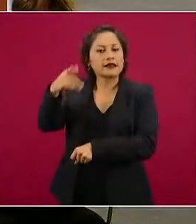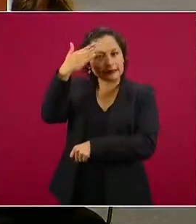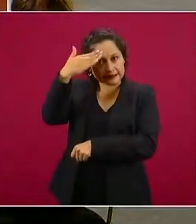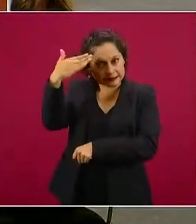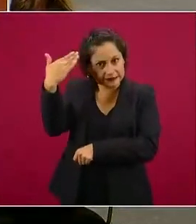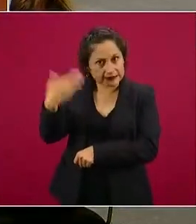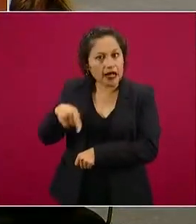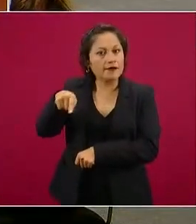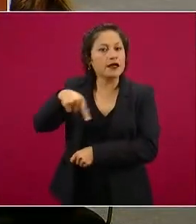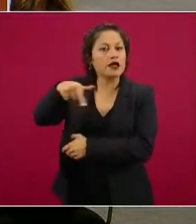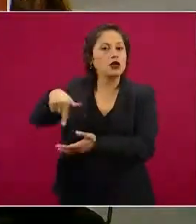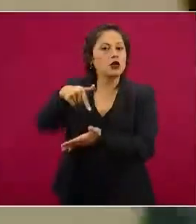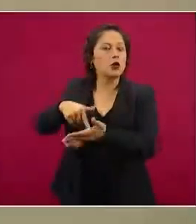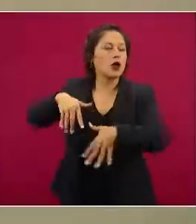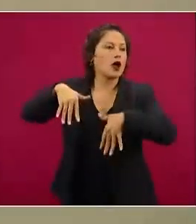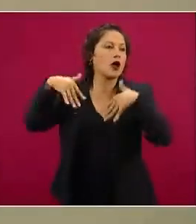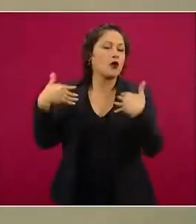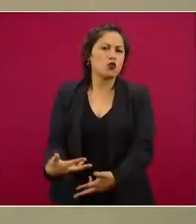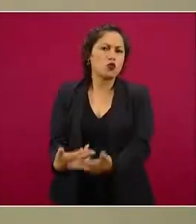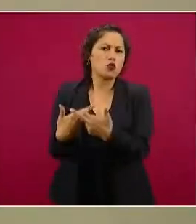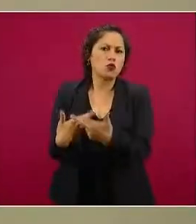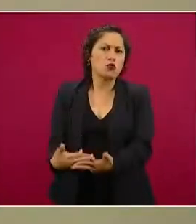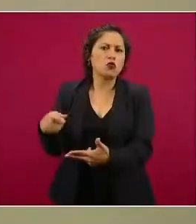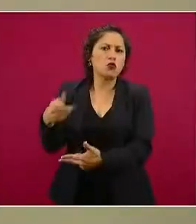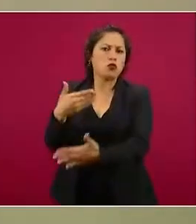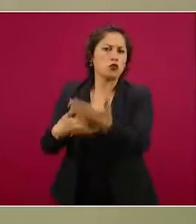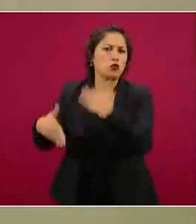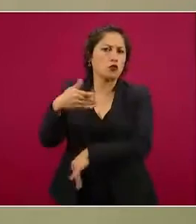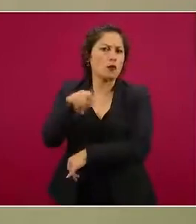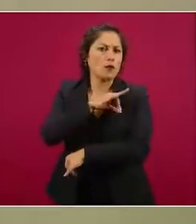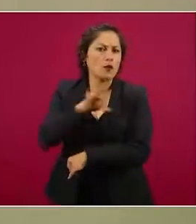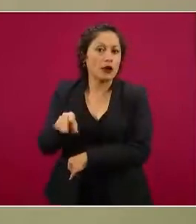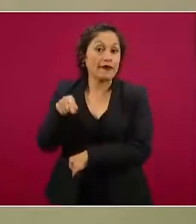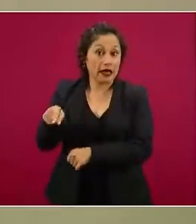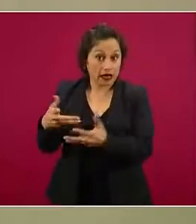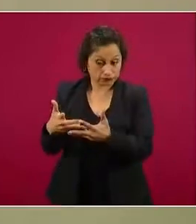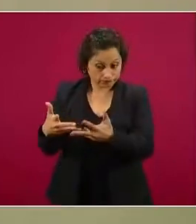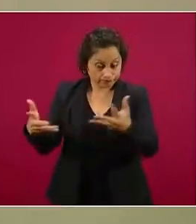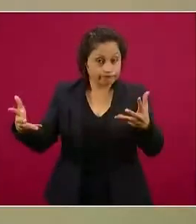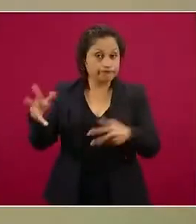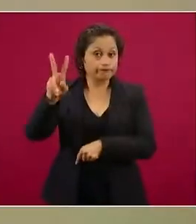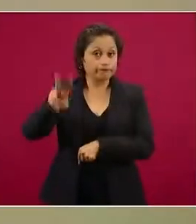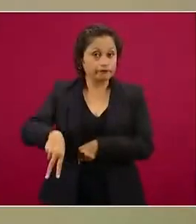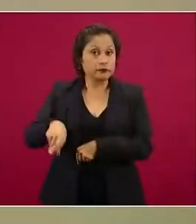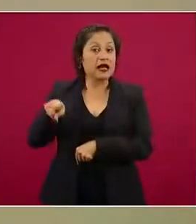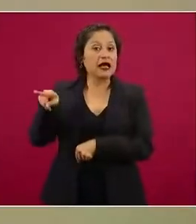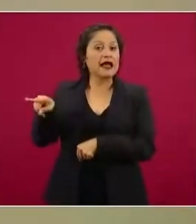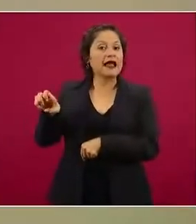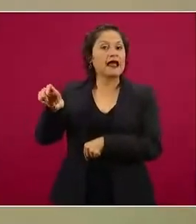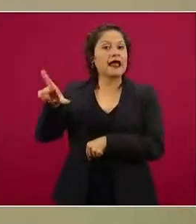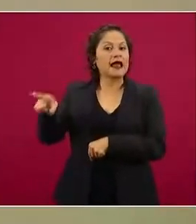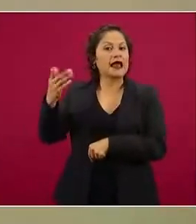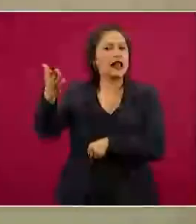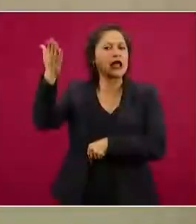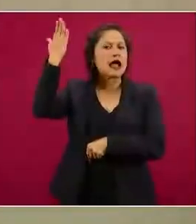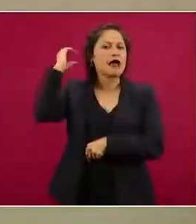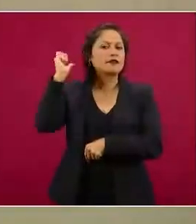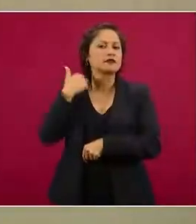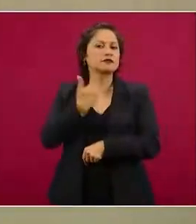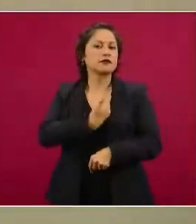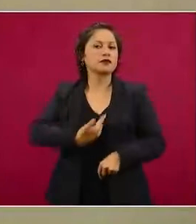hablando de un grado de un Topolobampo, estamos hablando de un grado grande, y esa persona fue el presidente del PRI muchos años.